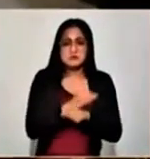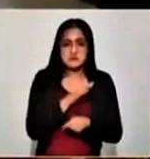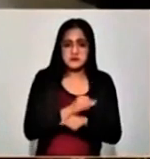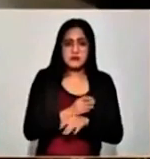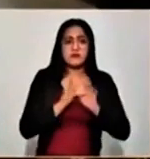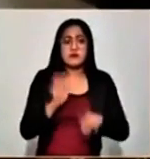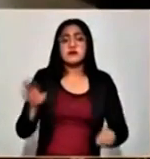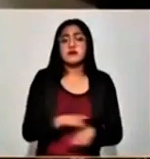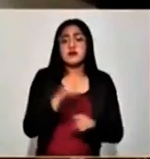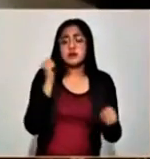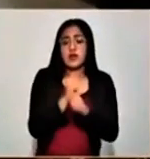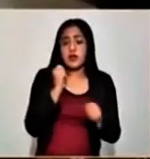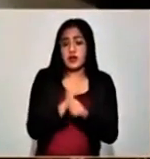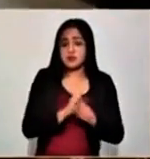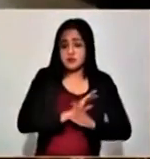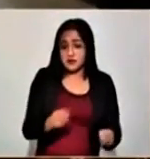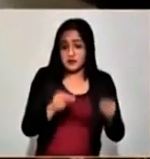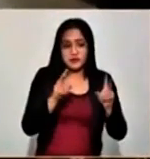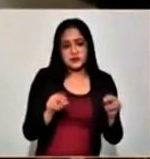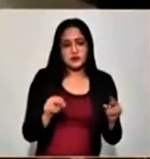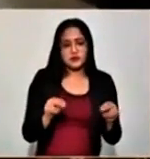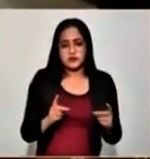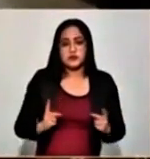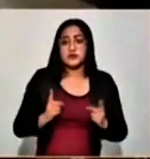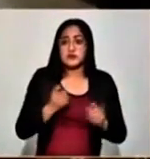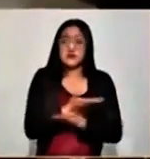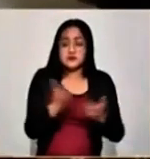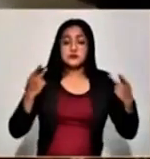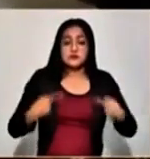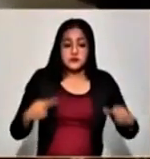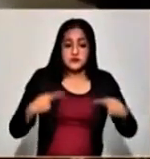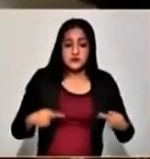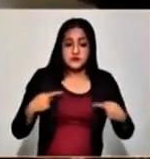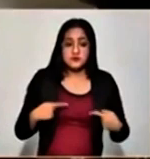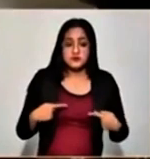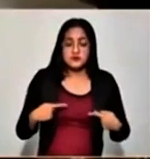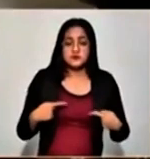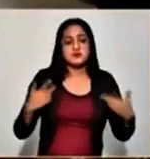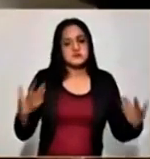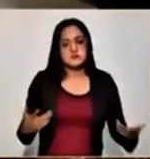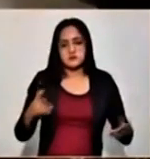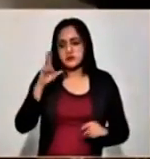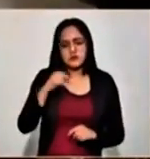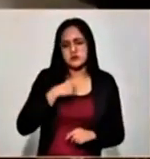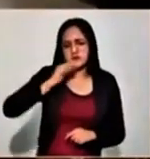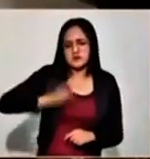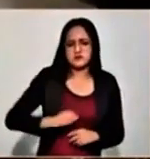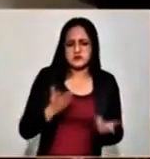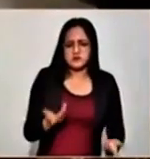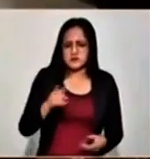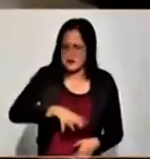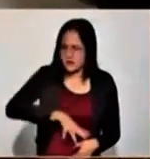al final son transporte privado, pero que se ofrecen al público. Entonces no estamos dispuestos al abuso.